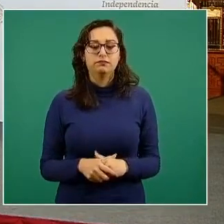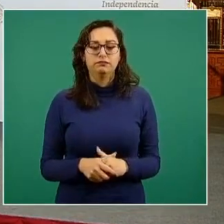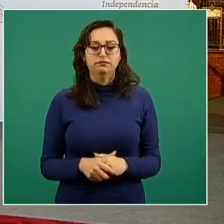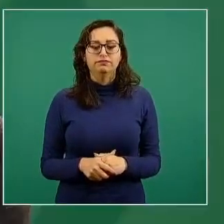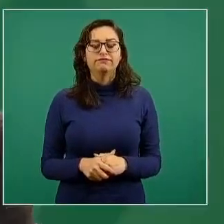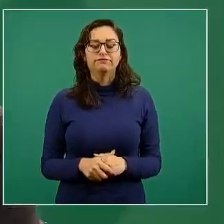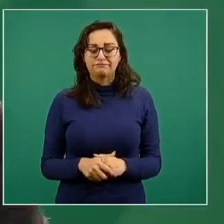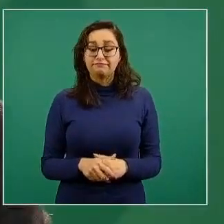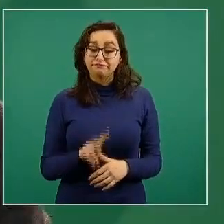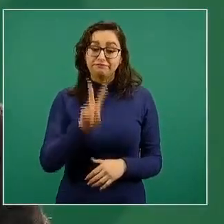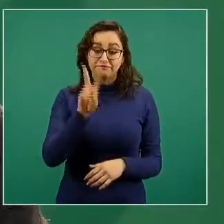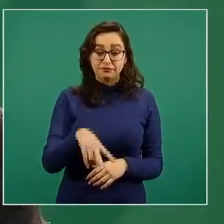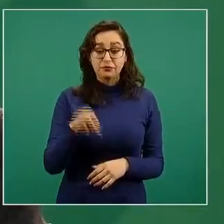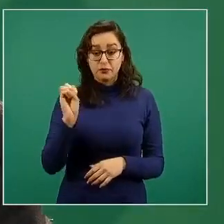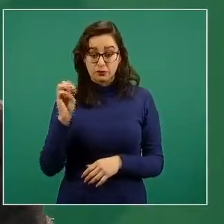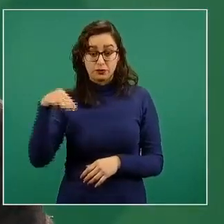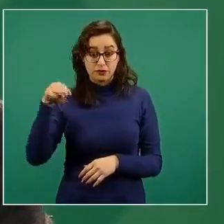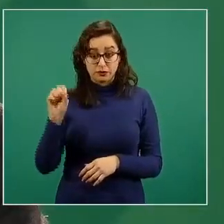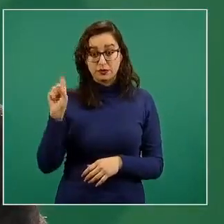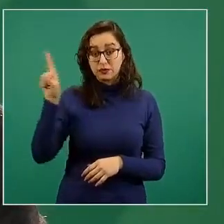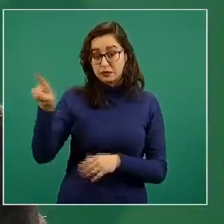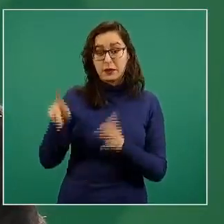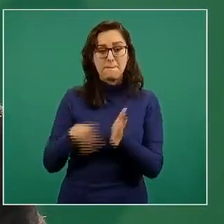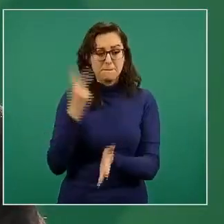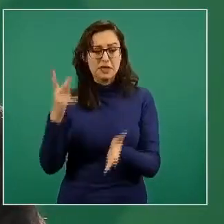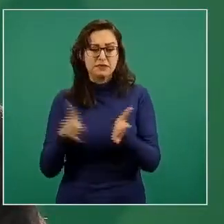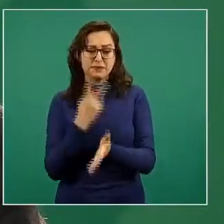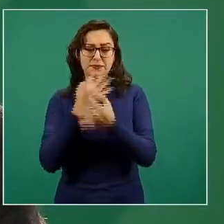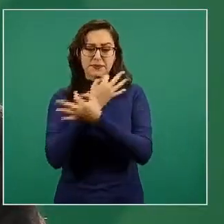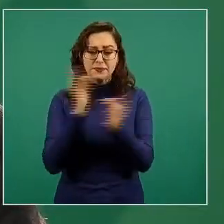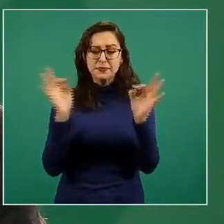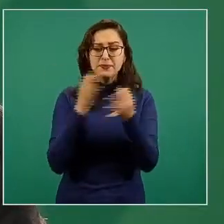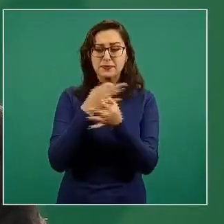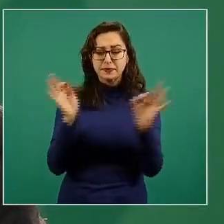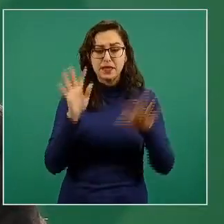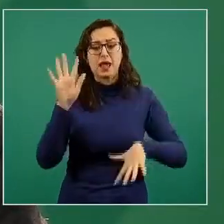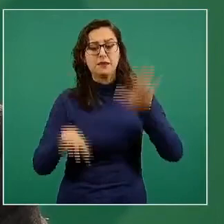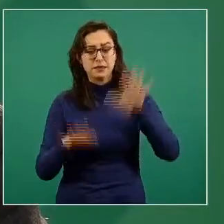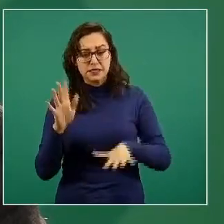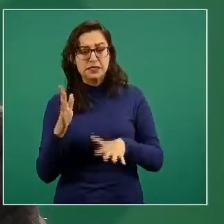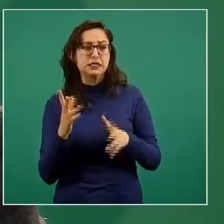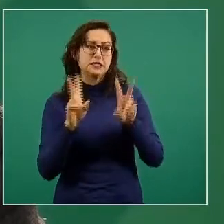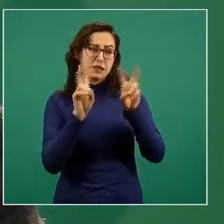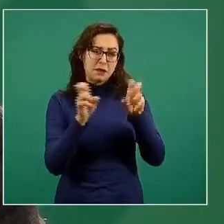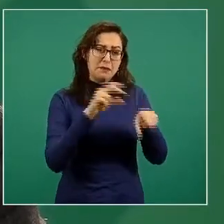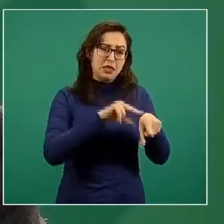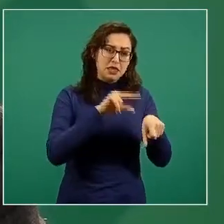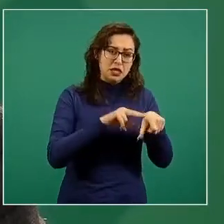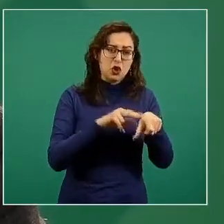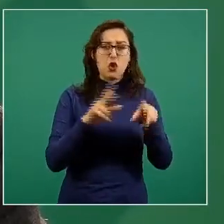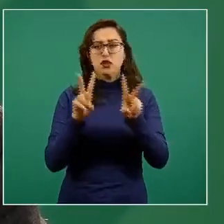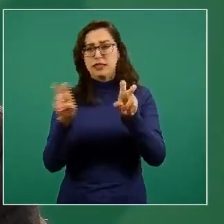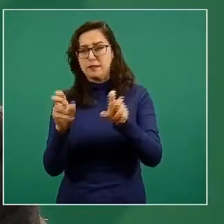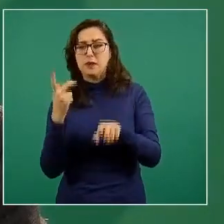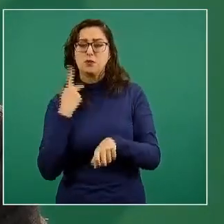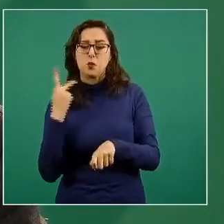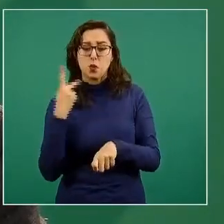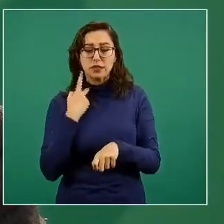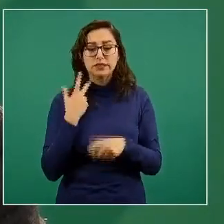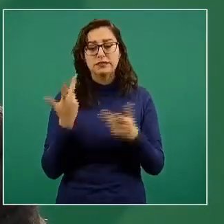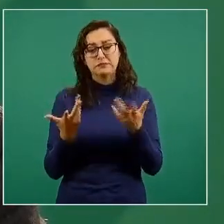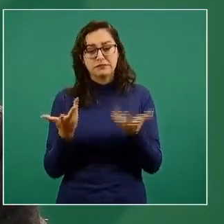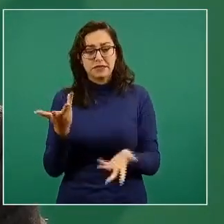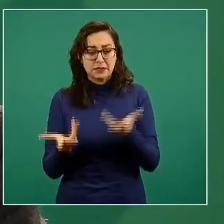establece posicionamientos, tanto técnicos como a veces de carácter político, respecto al comportamiento de los gobiernos del